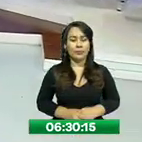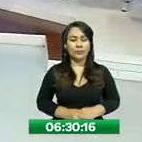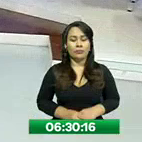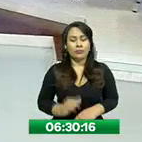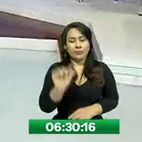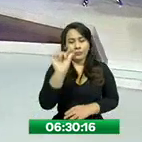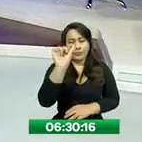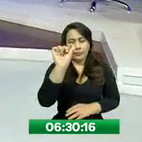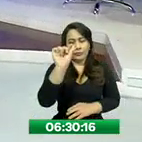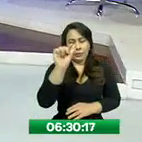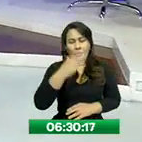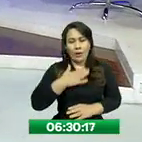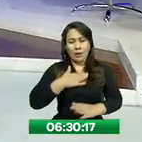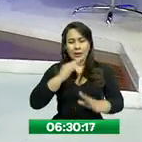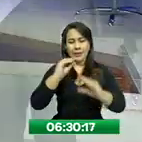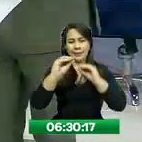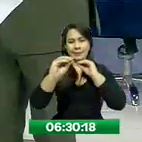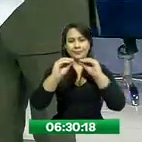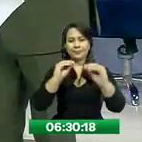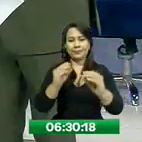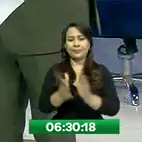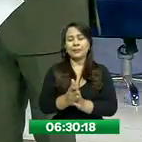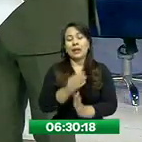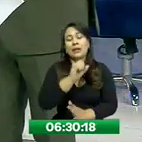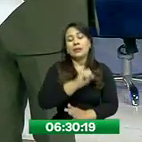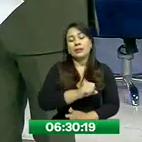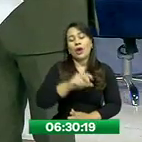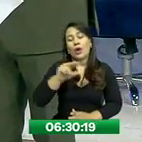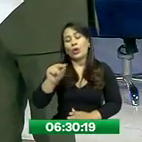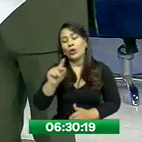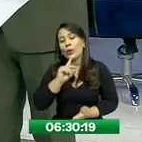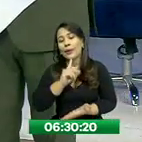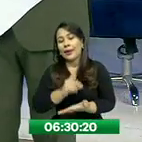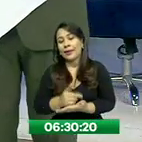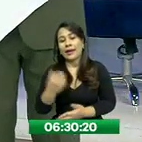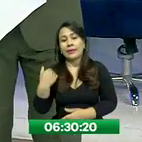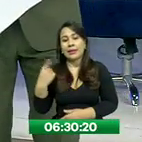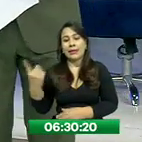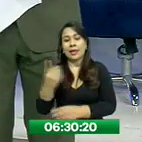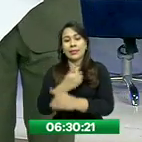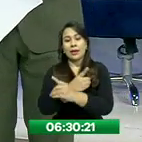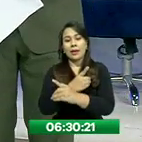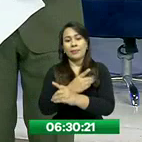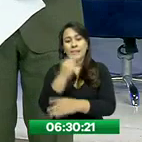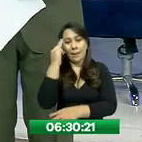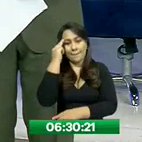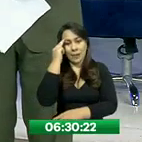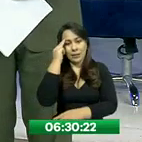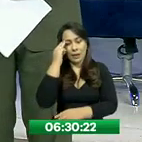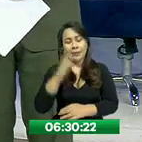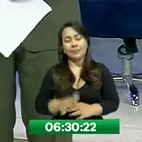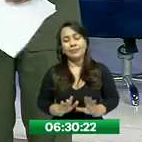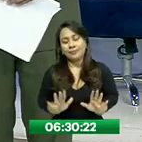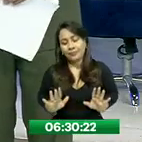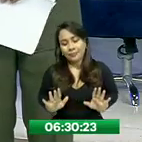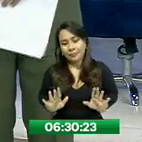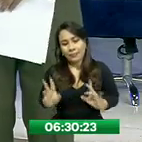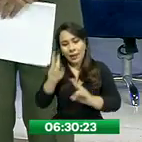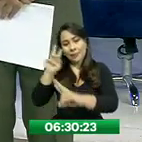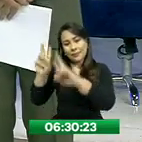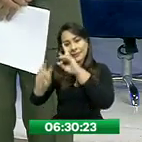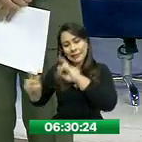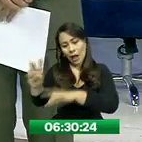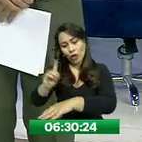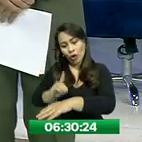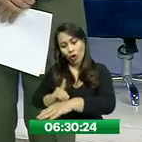Solo un punto de orden y rápidamente. Aquello de que si es verdad o no que padecería de trastornos mentales el atacante, hay que verificarlo